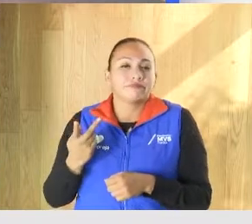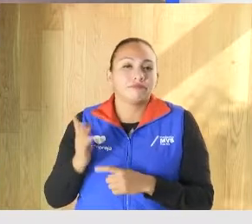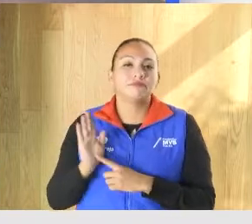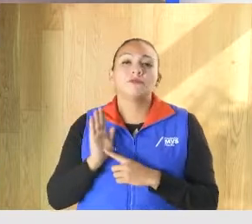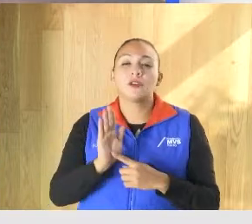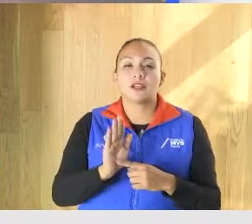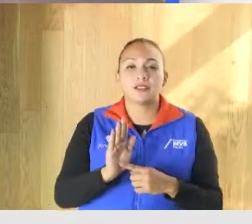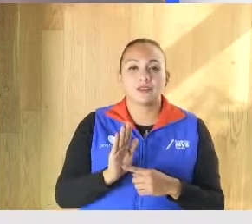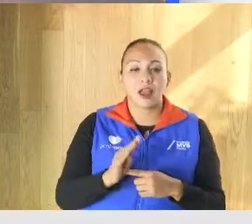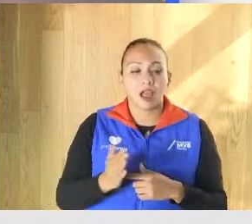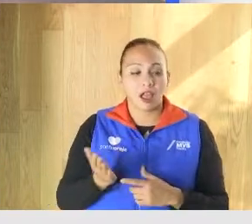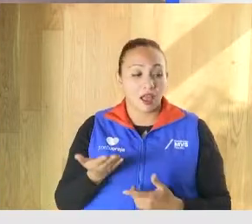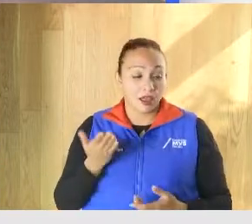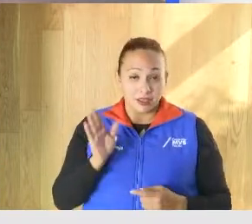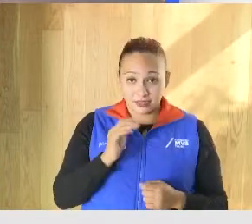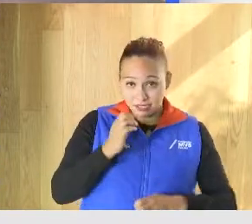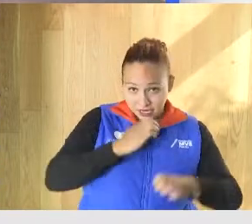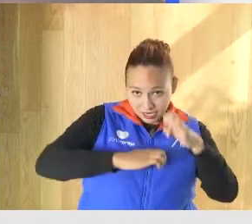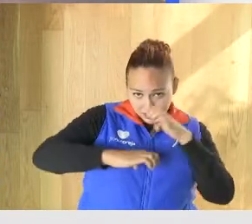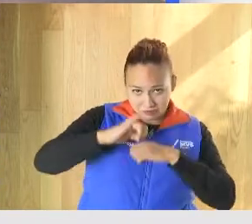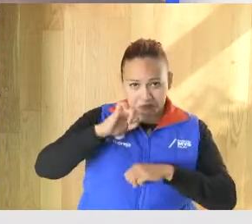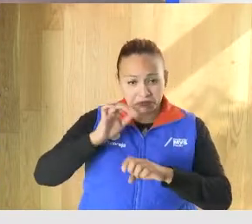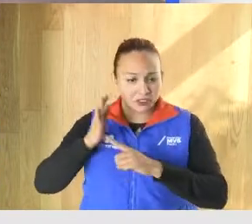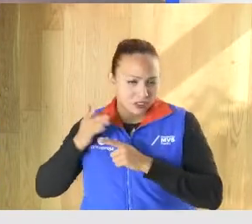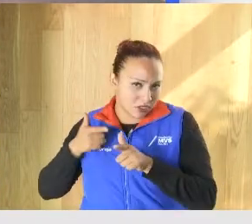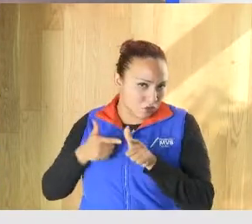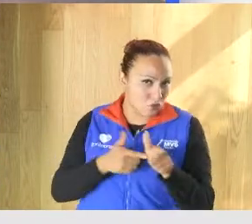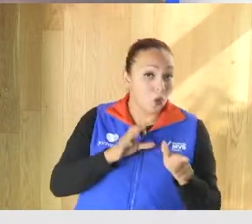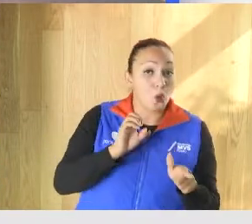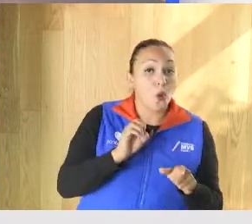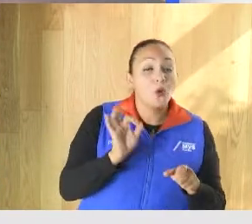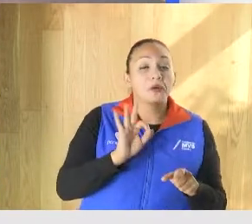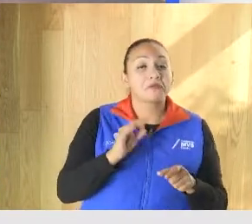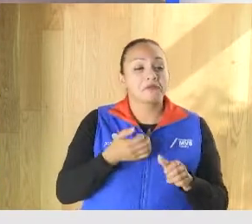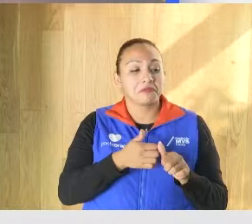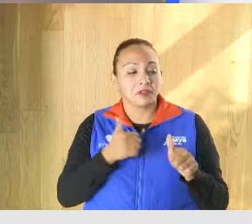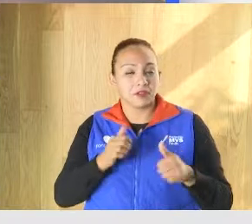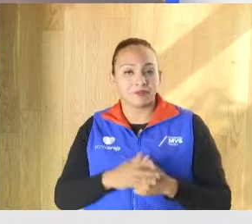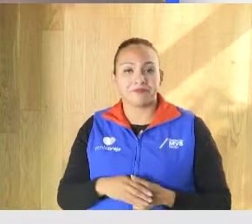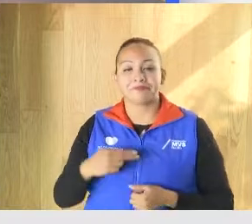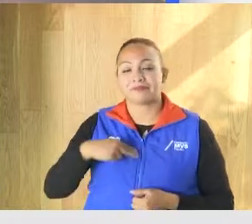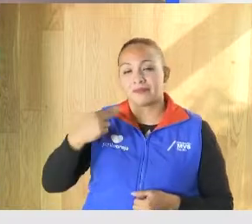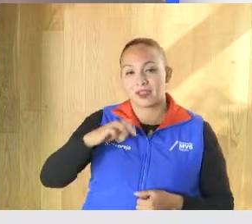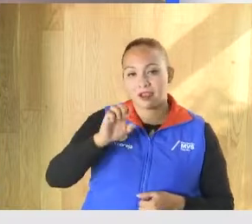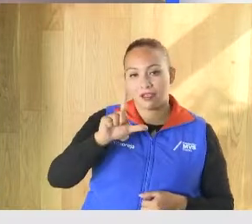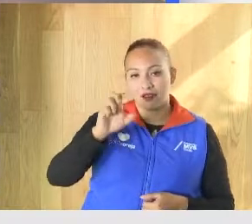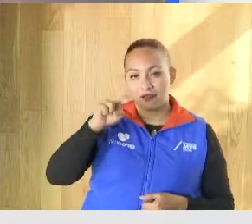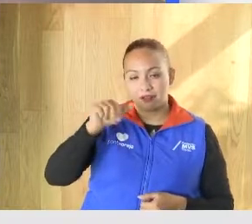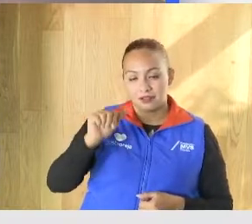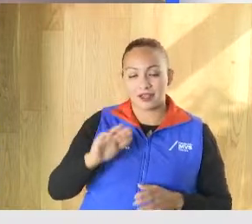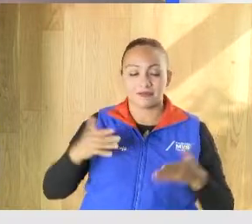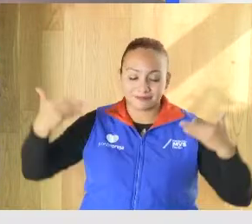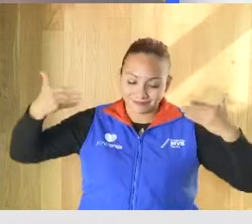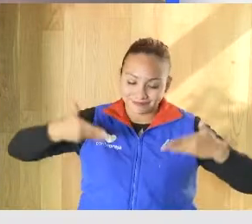la sostenibilidad en el centro de las agendas. Mi nombre es Elena Ruiz, aunque bueno, ya me han